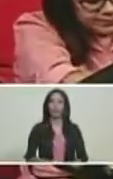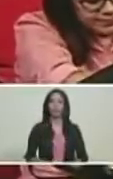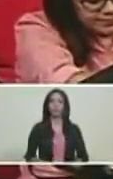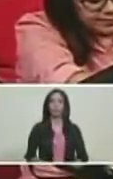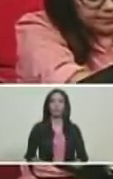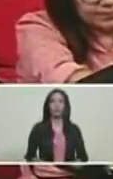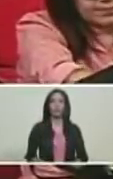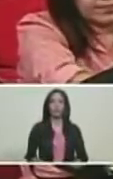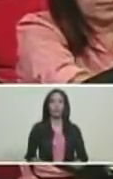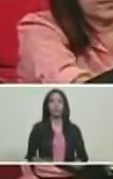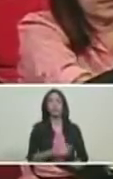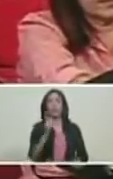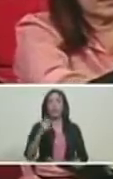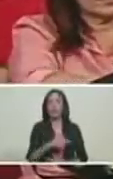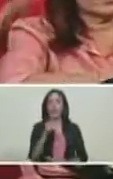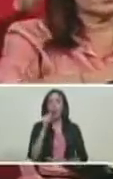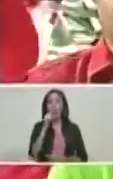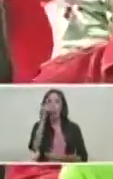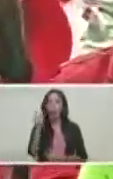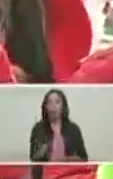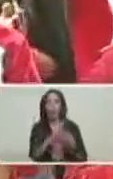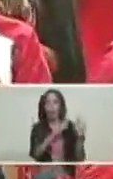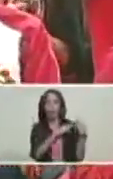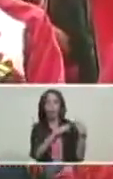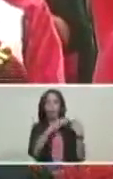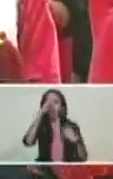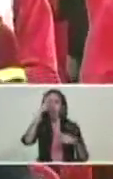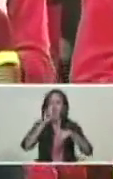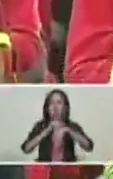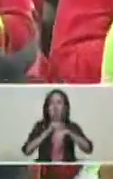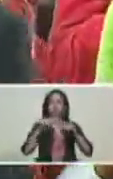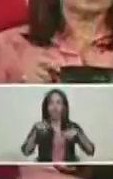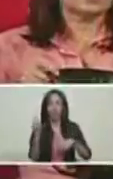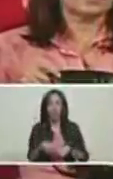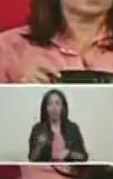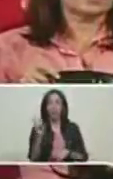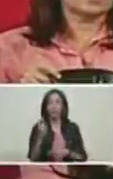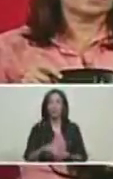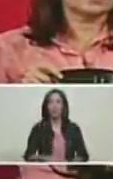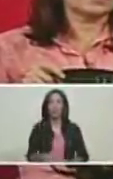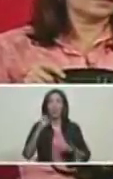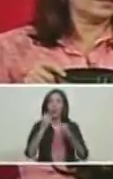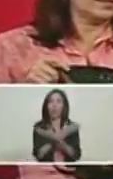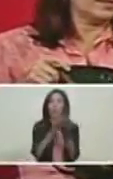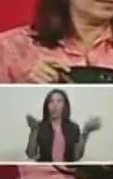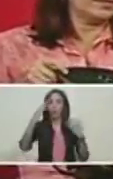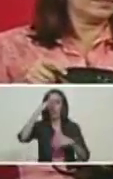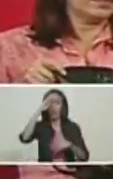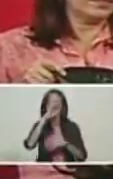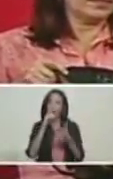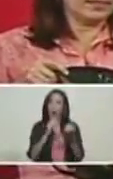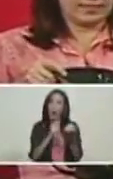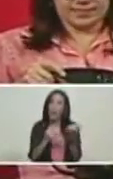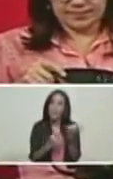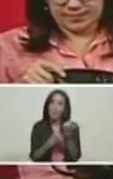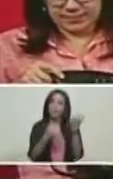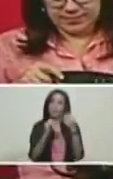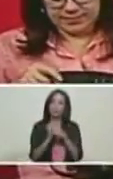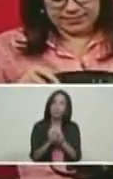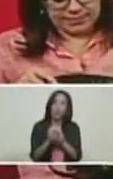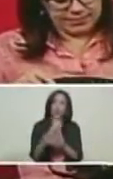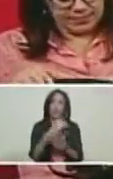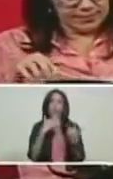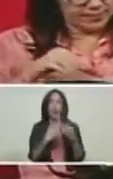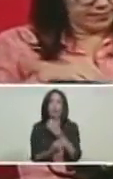Fernando González, jefe de la misión médica cubana en Venezuela. A todos ustedes, hermanos, nuestro